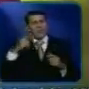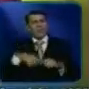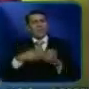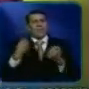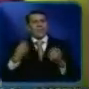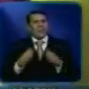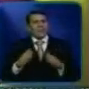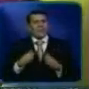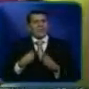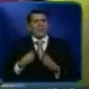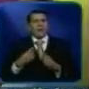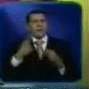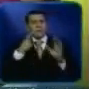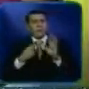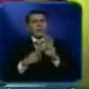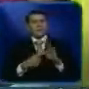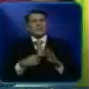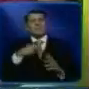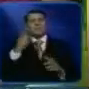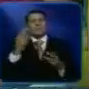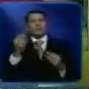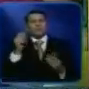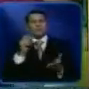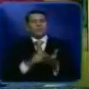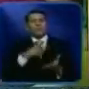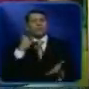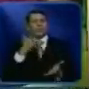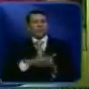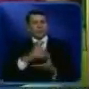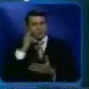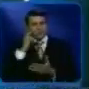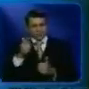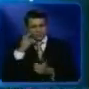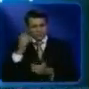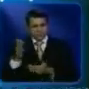de vida y presenta tasas de mortalidad elevadas. Comencemos.